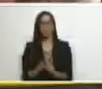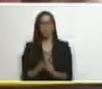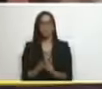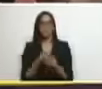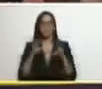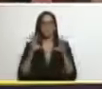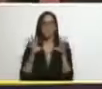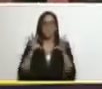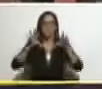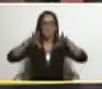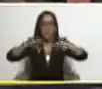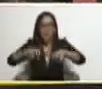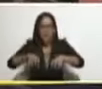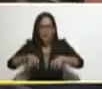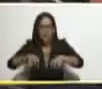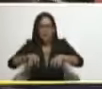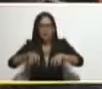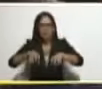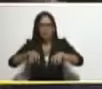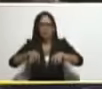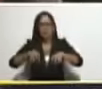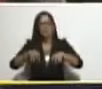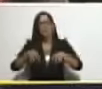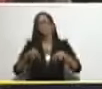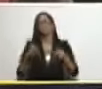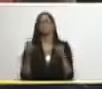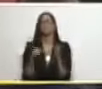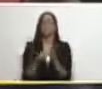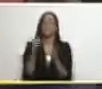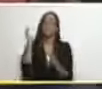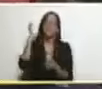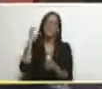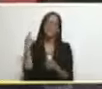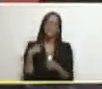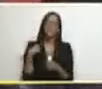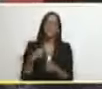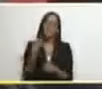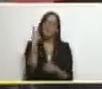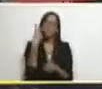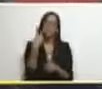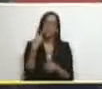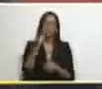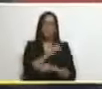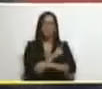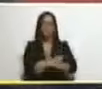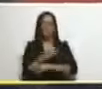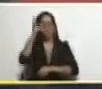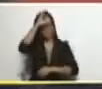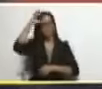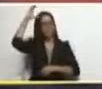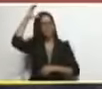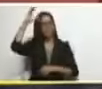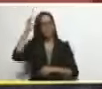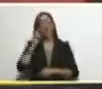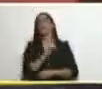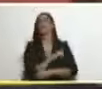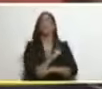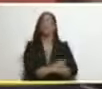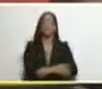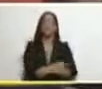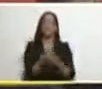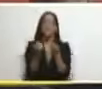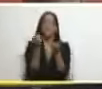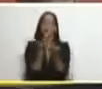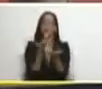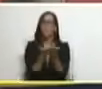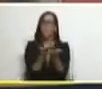garras sobre un país que tiene dos grandes potencias, la potencia económica